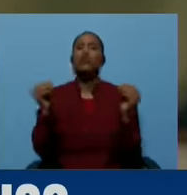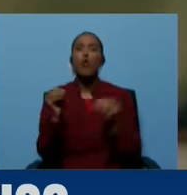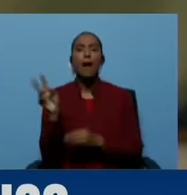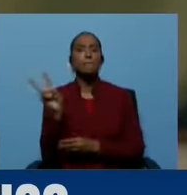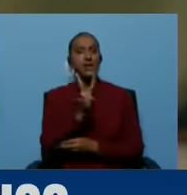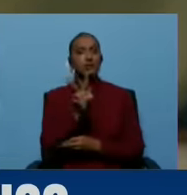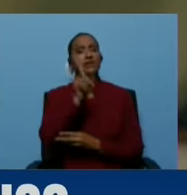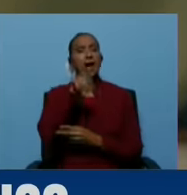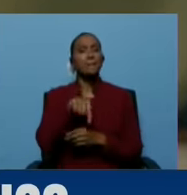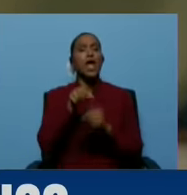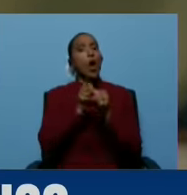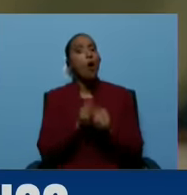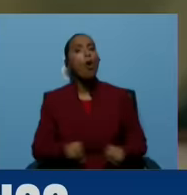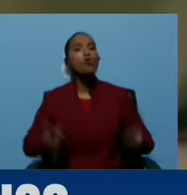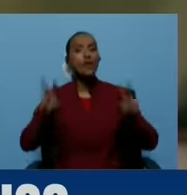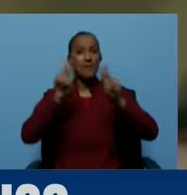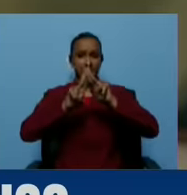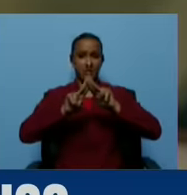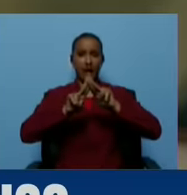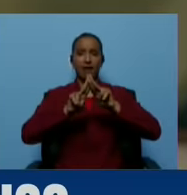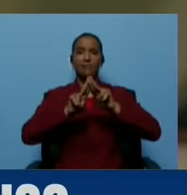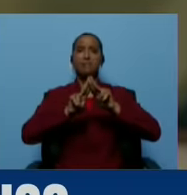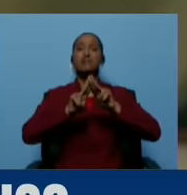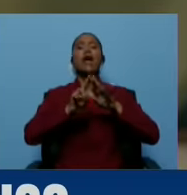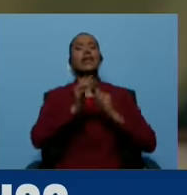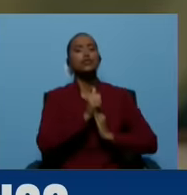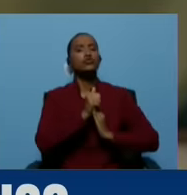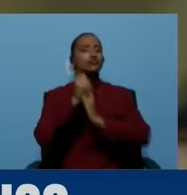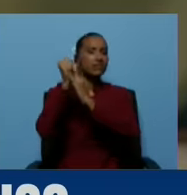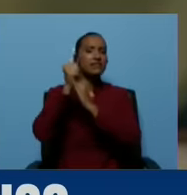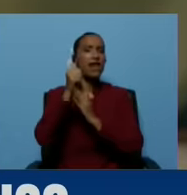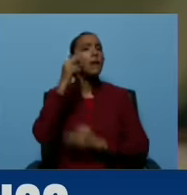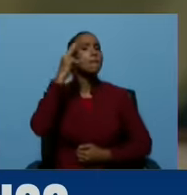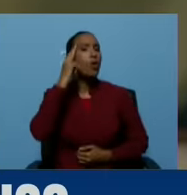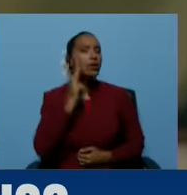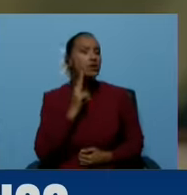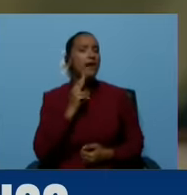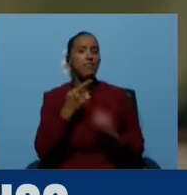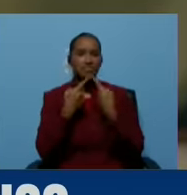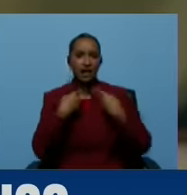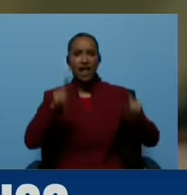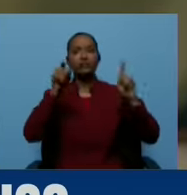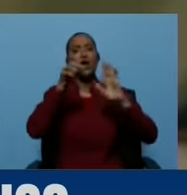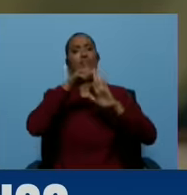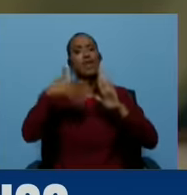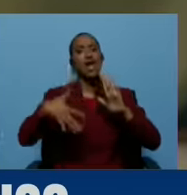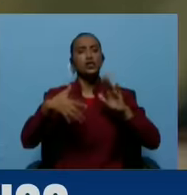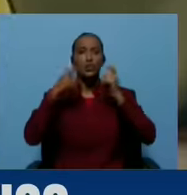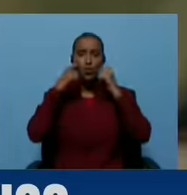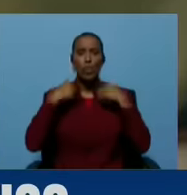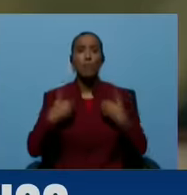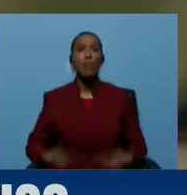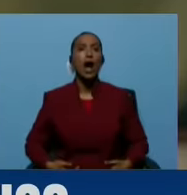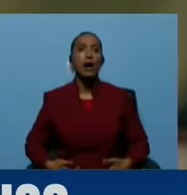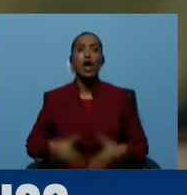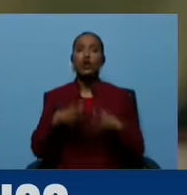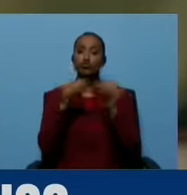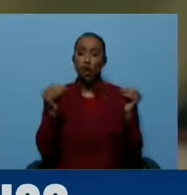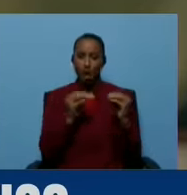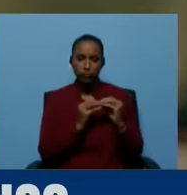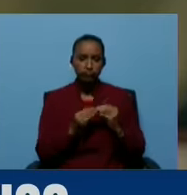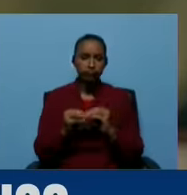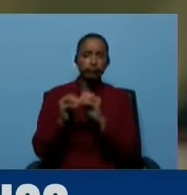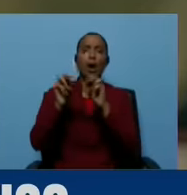el legado de Bolívar a la Declaración Universal de los Derechos Humanos, el legado de Bolívar en la construcción de un